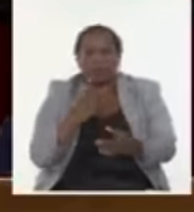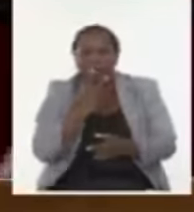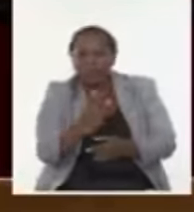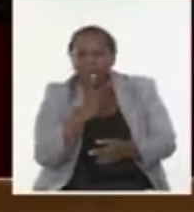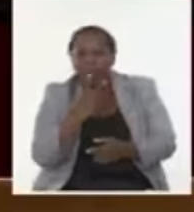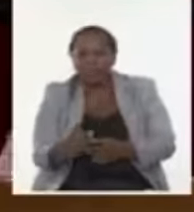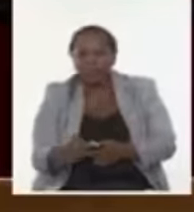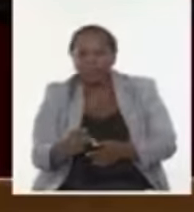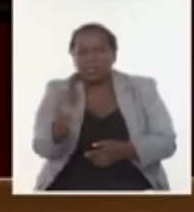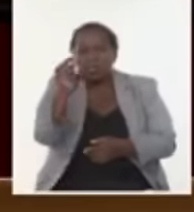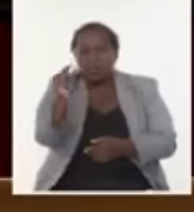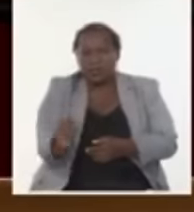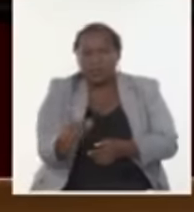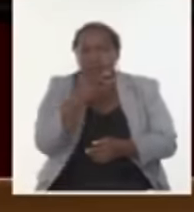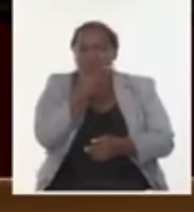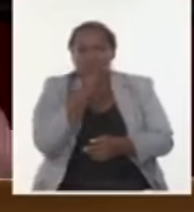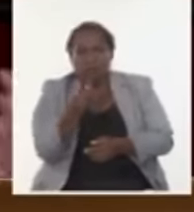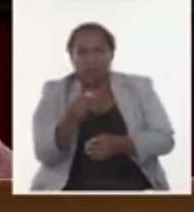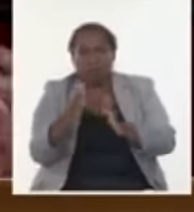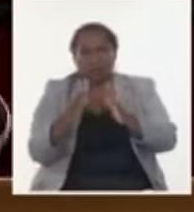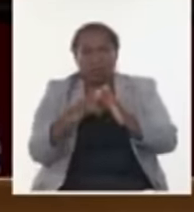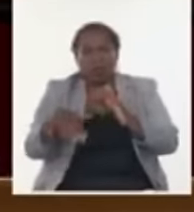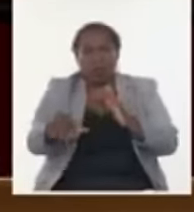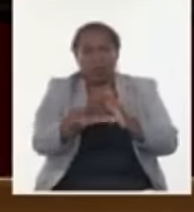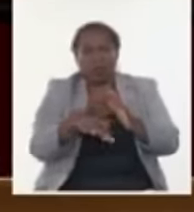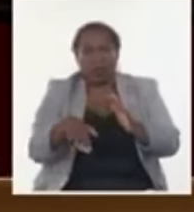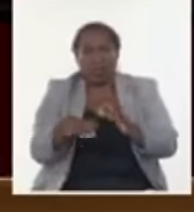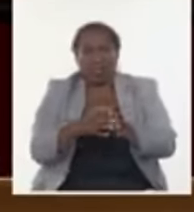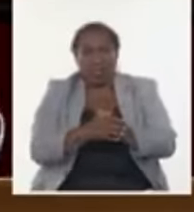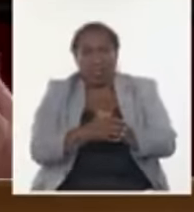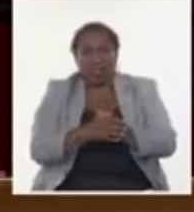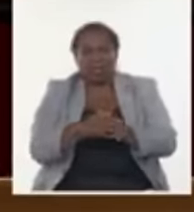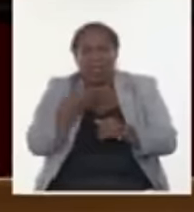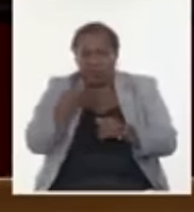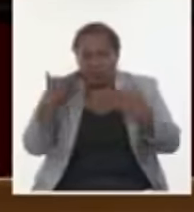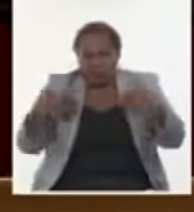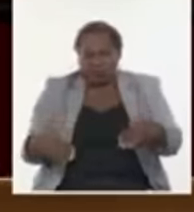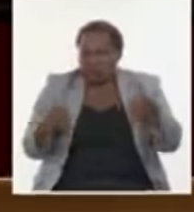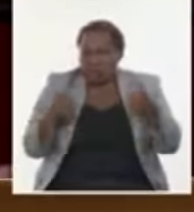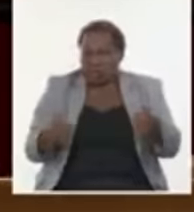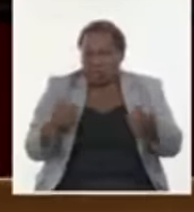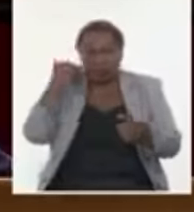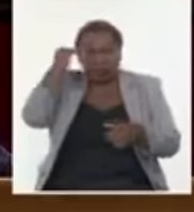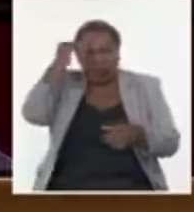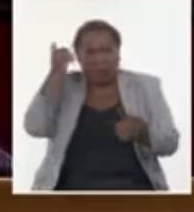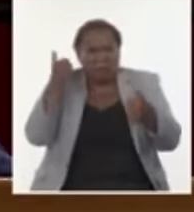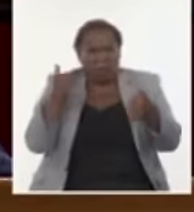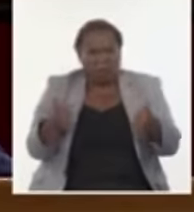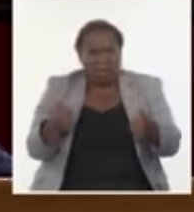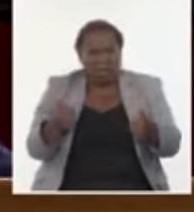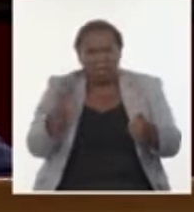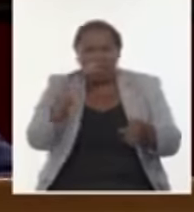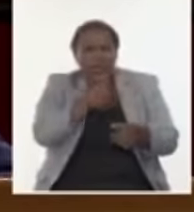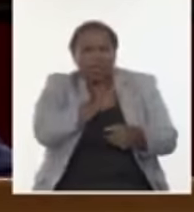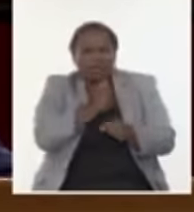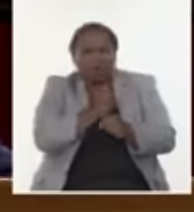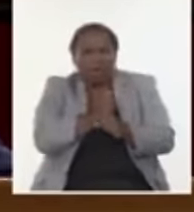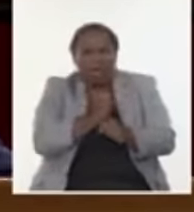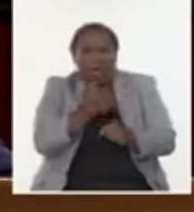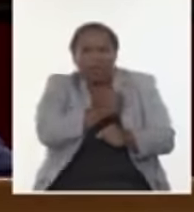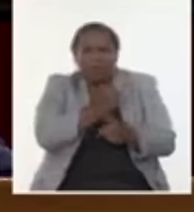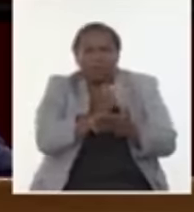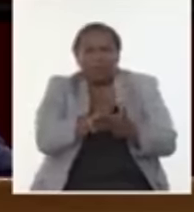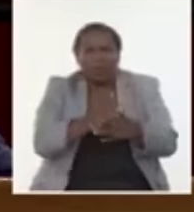una persona, un joven, en una comunidad, teniendo capacidad física y intelectual, no quiere trabajar y no quiere